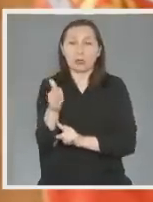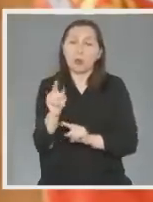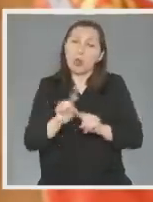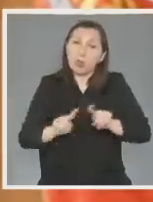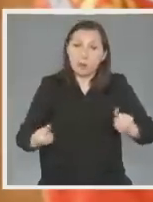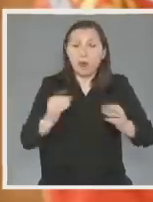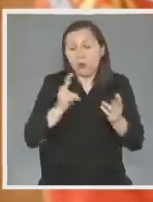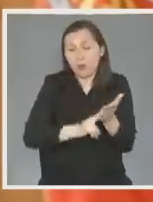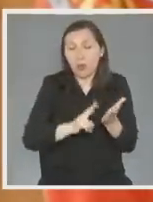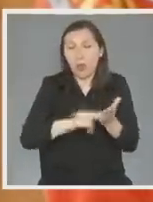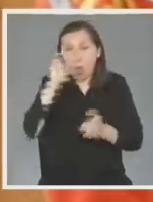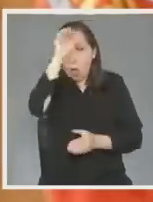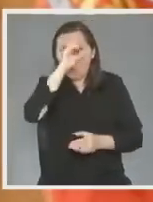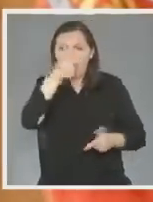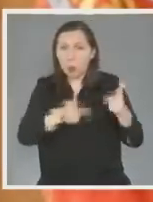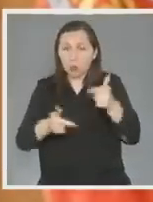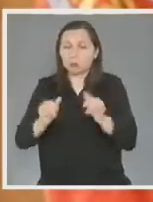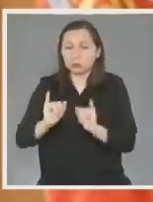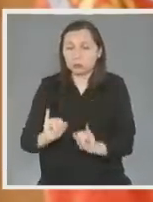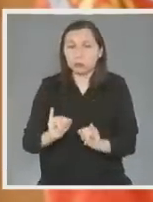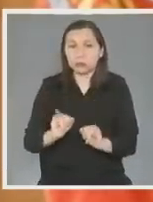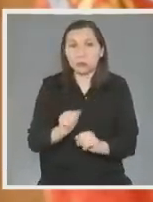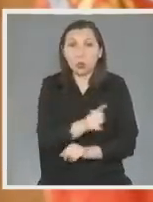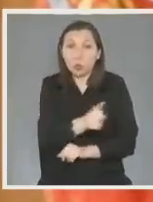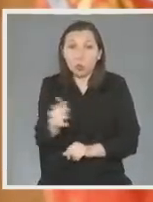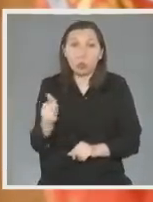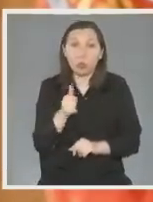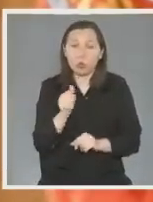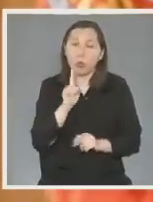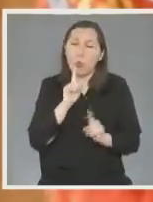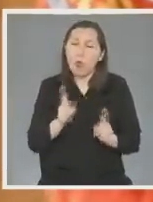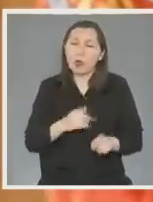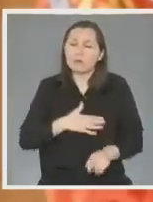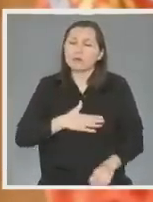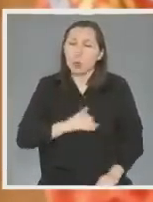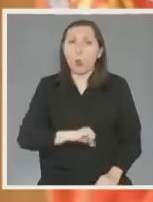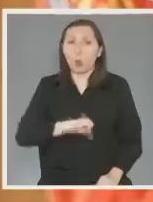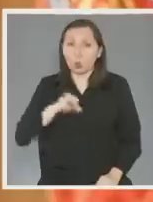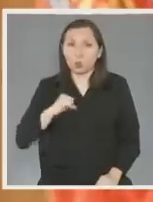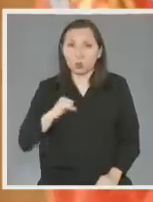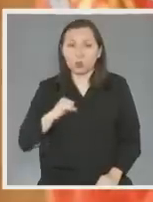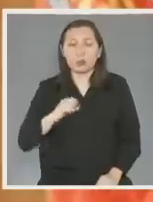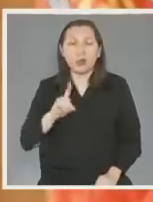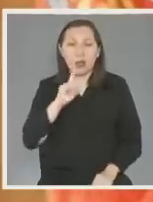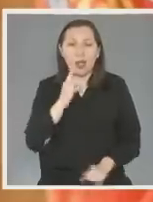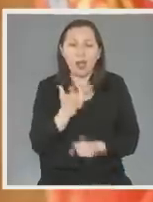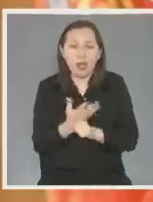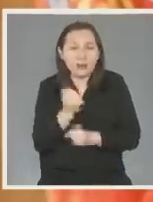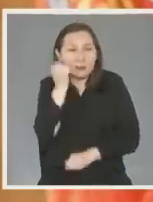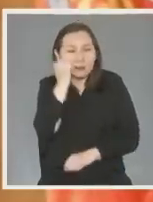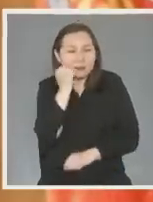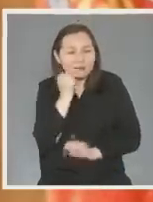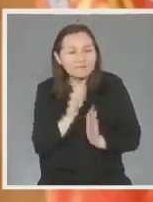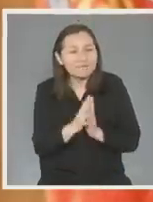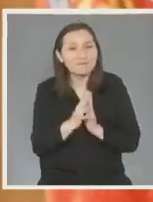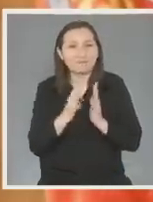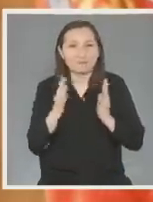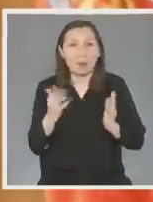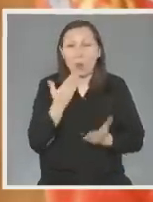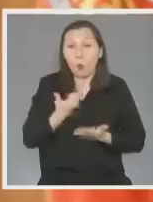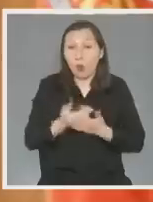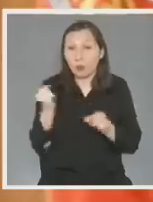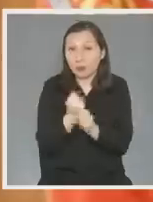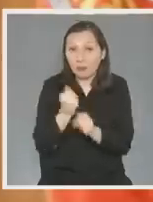las diferencias políticas, no me cabe ninguna duda que todos y todas estamos orgullosos de ella, le tenemos un cariño enorme y